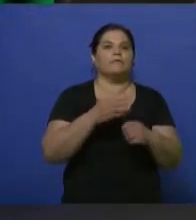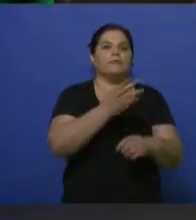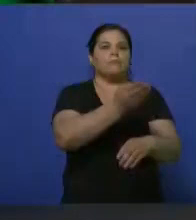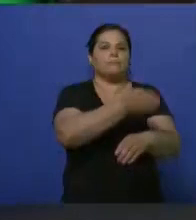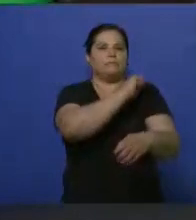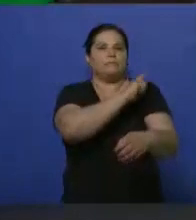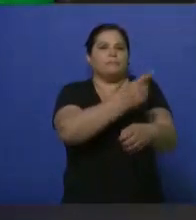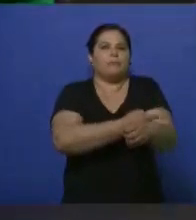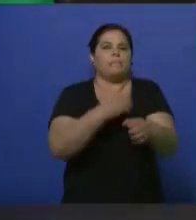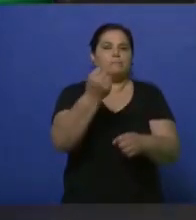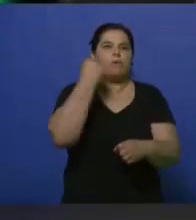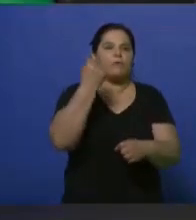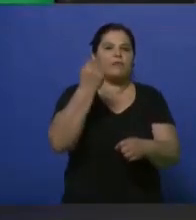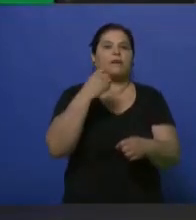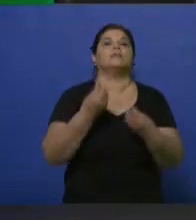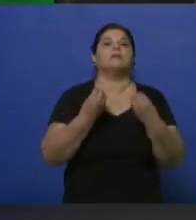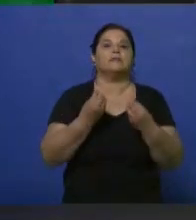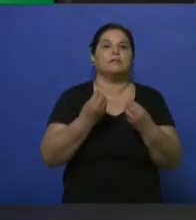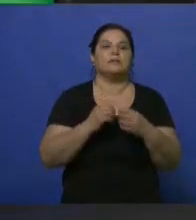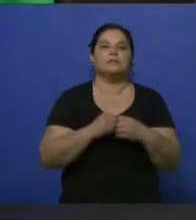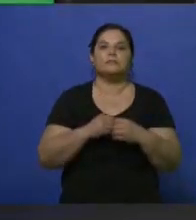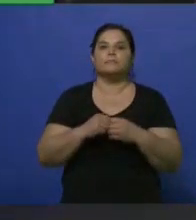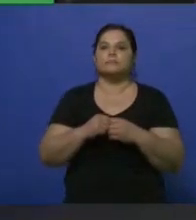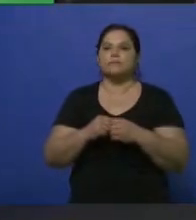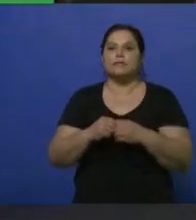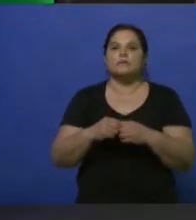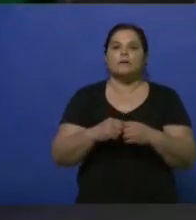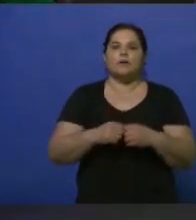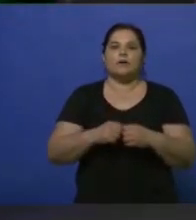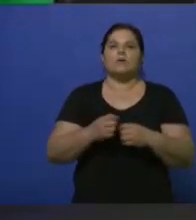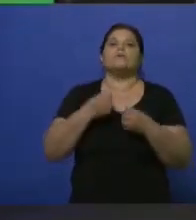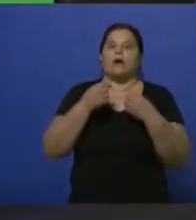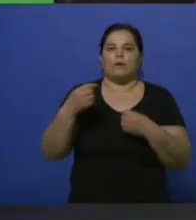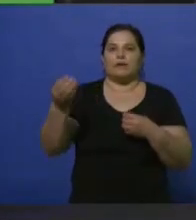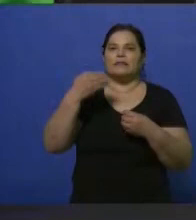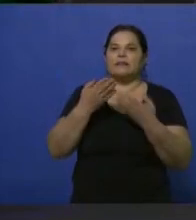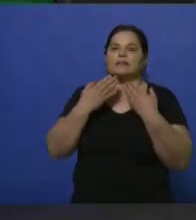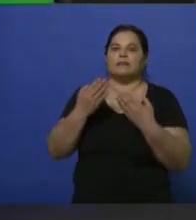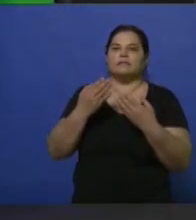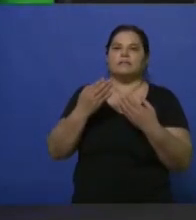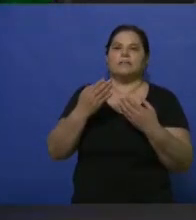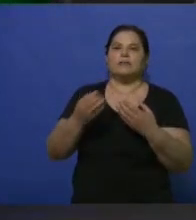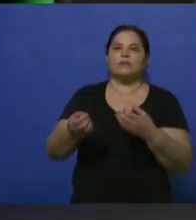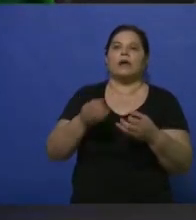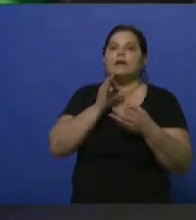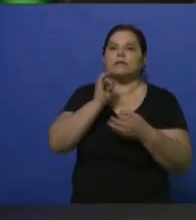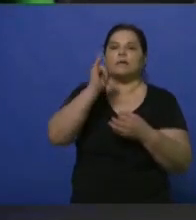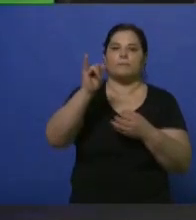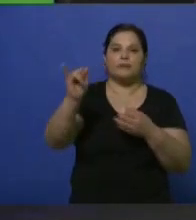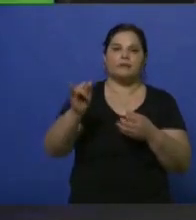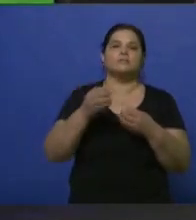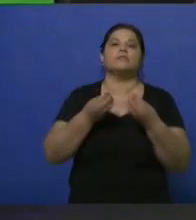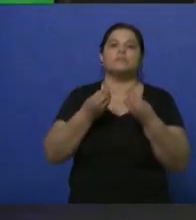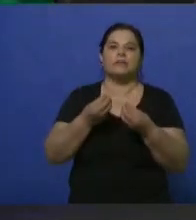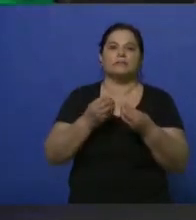débil. Carlos, siempre muy práctico y logrando traer al llano una explicación que más allá de que no nos satisface, obviamente, porque no son buenas, pero es